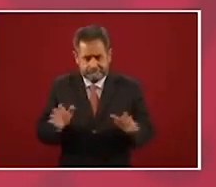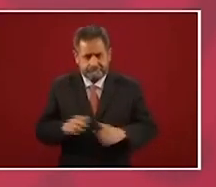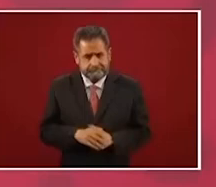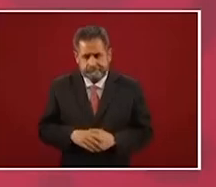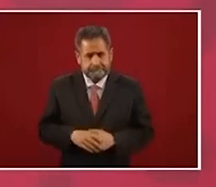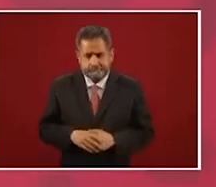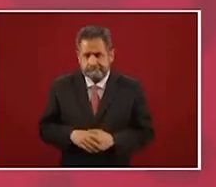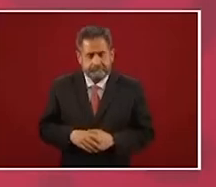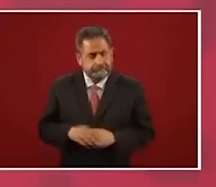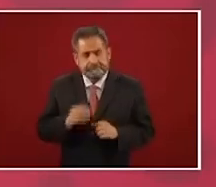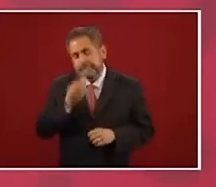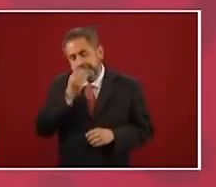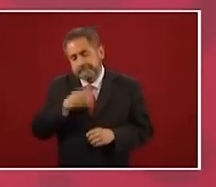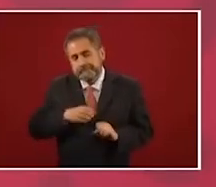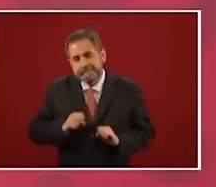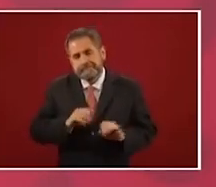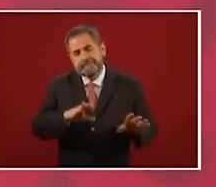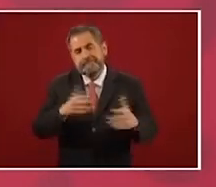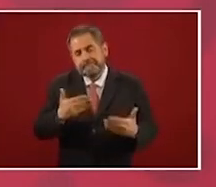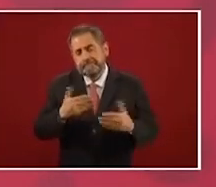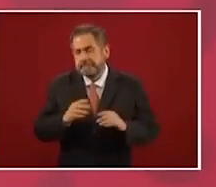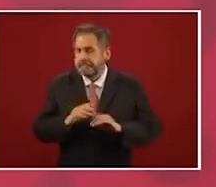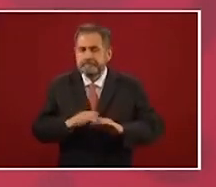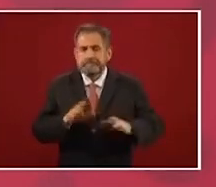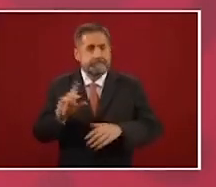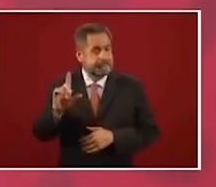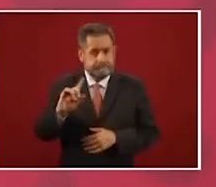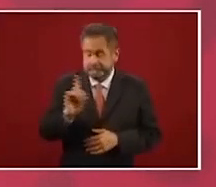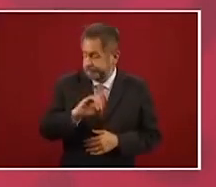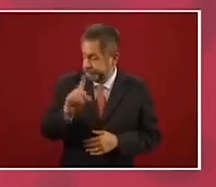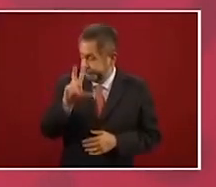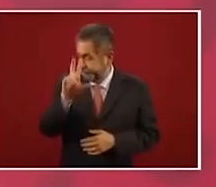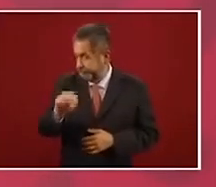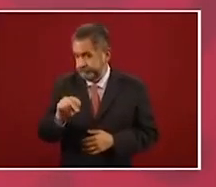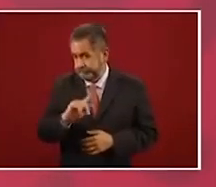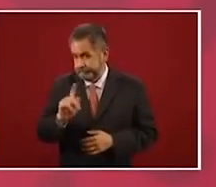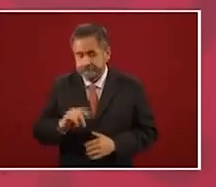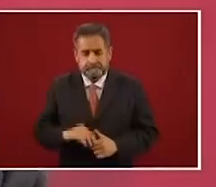debe de permitirse, que la gente